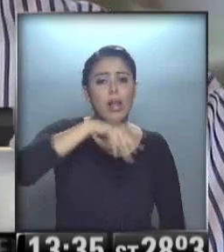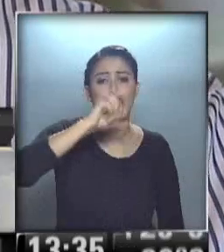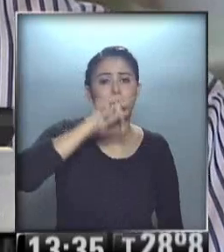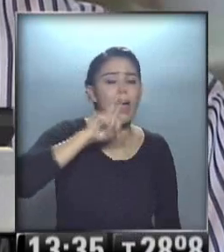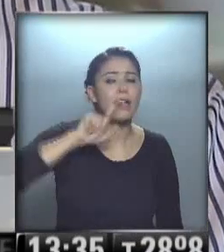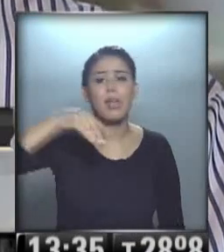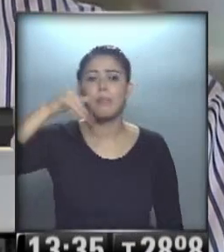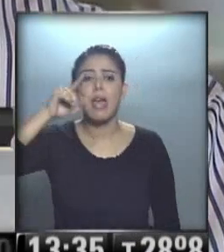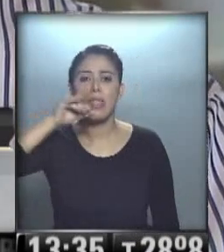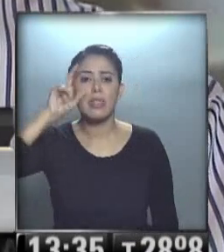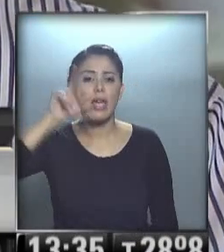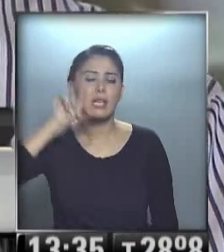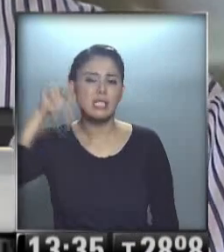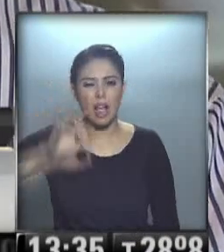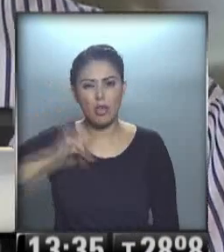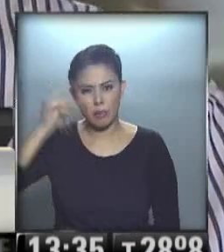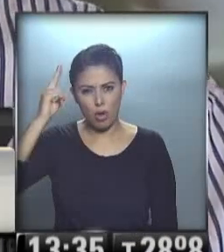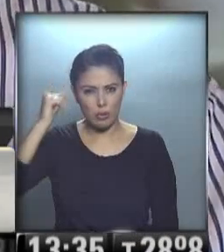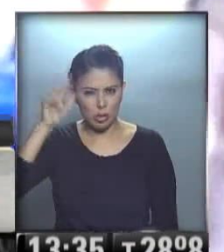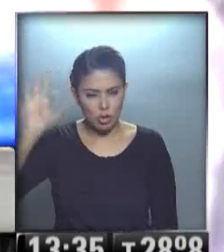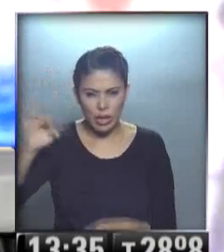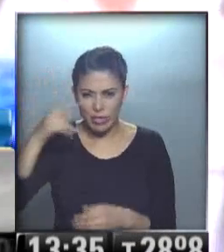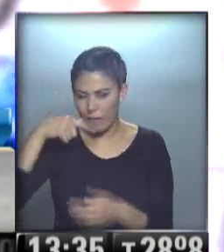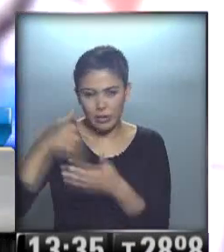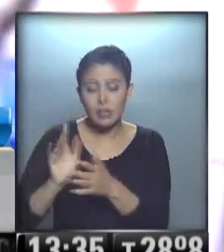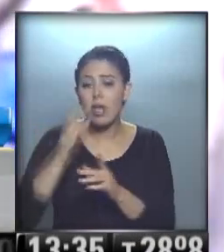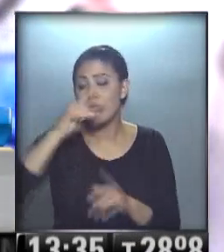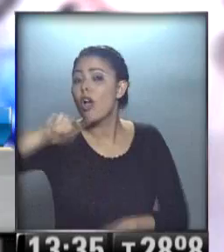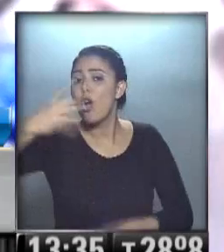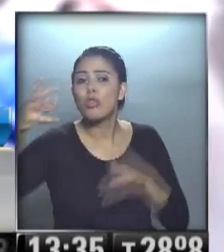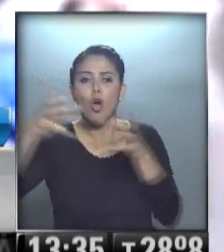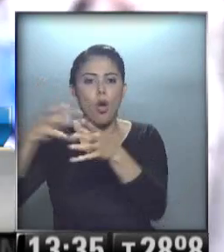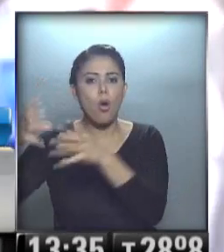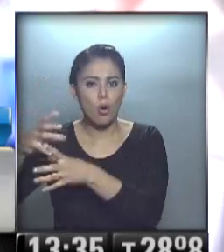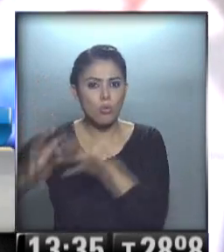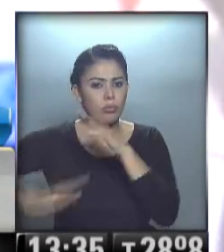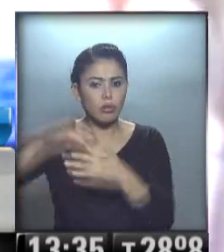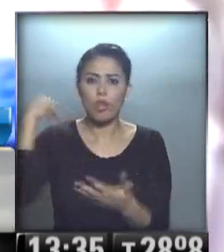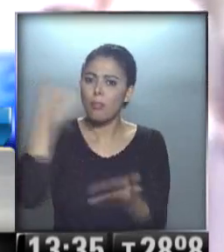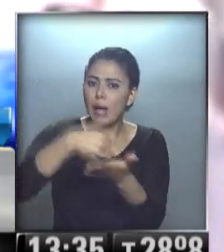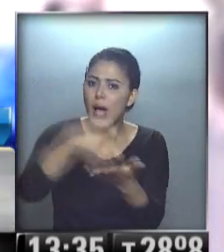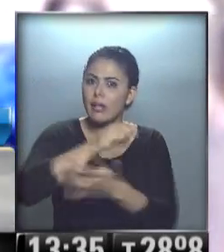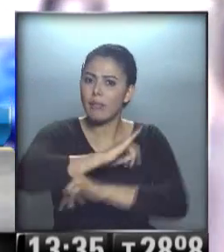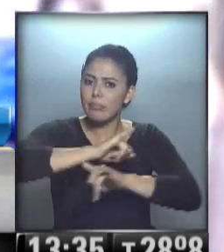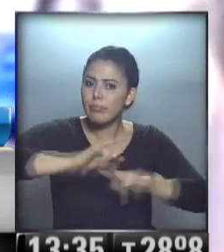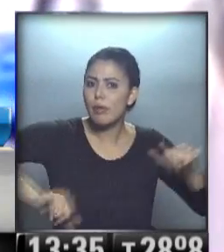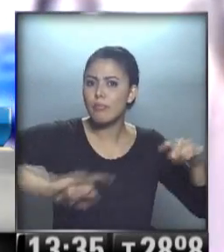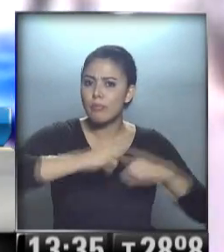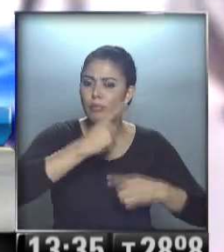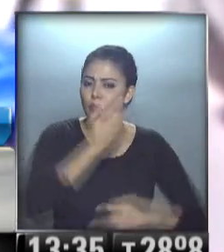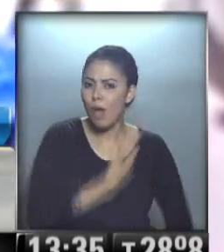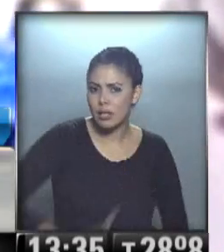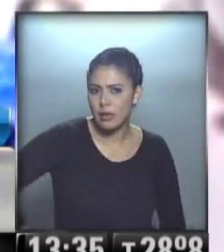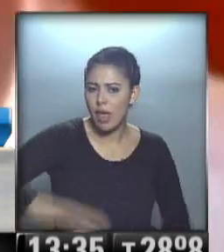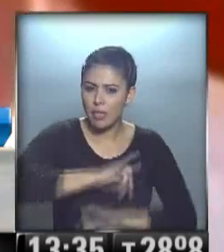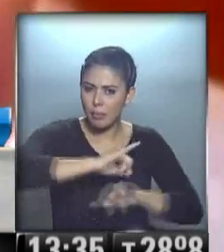el cartel de Medellín a finales de los 80 y los carteles posteriores han financiado campañas presidenciales. Entonces tenemos